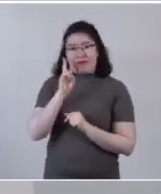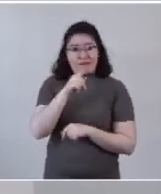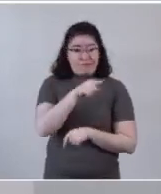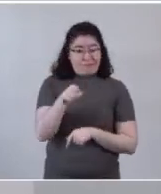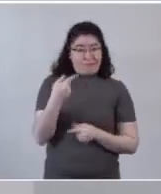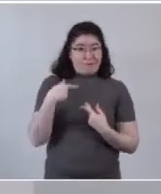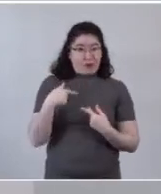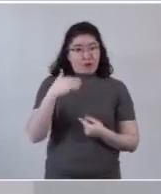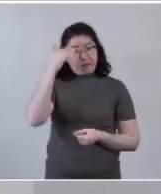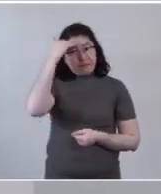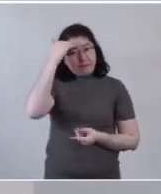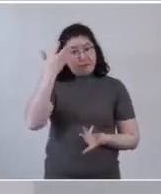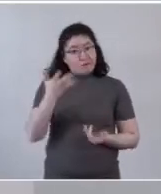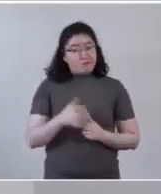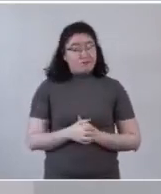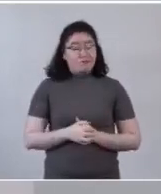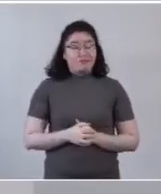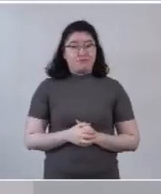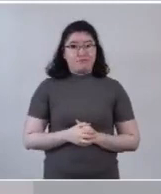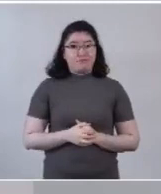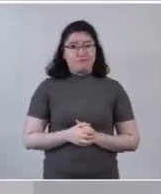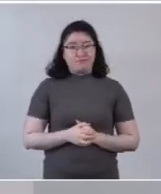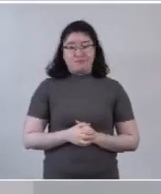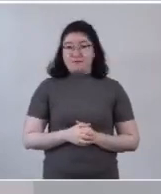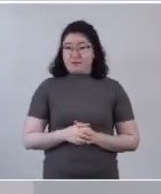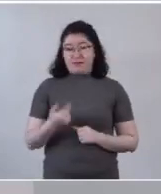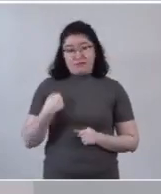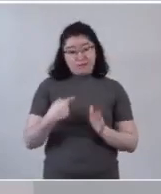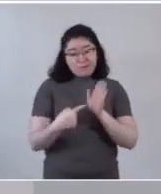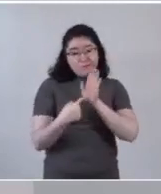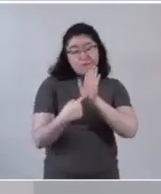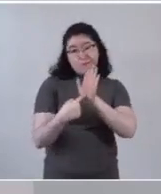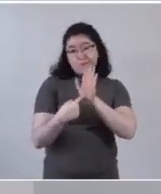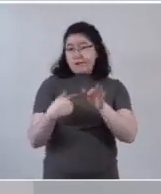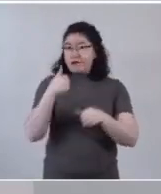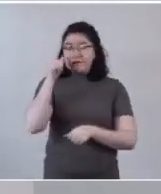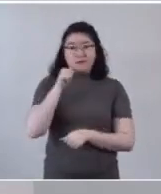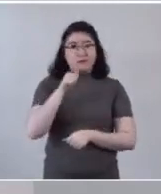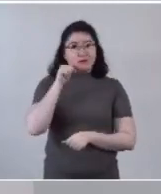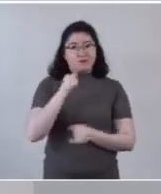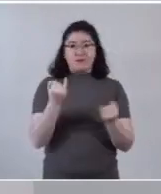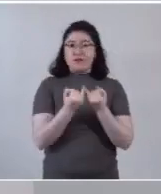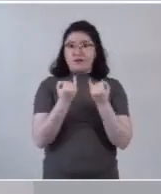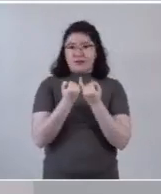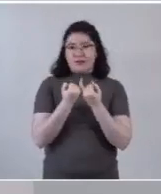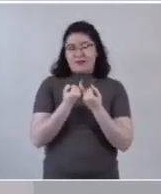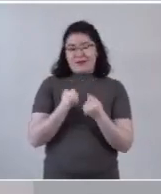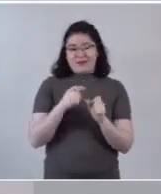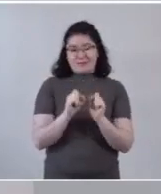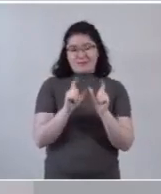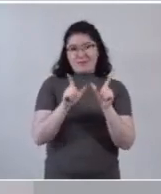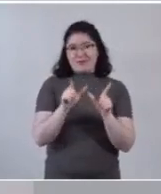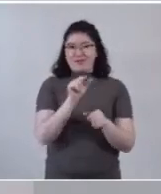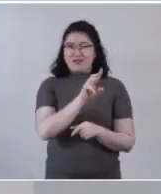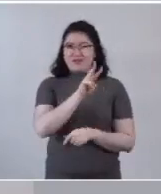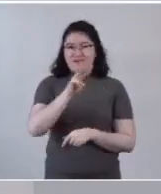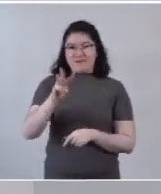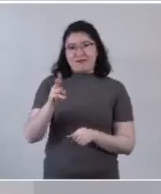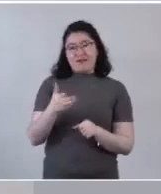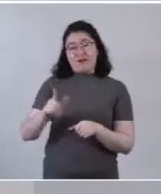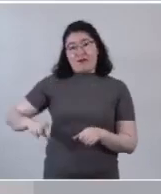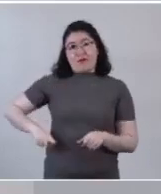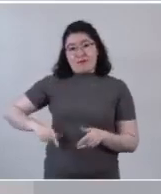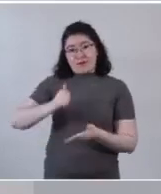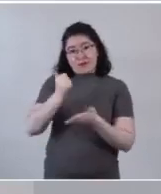pueda conocer. Entonces, ha habido total transparencia, está la página de internet de transparencia del gobierno de la ciudad. Y en el caso